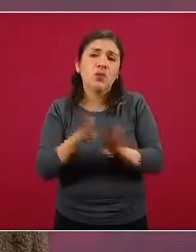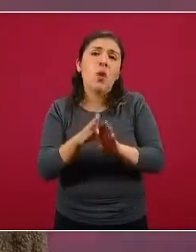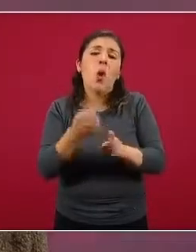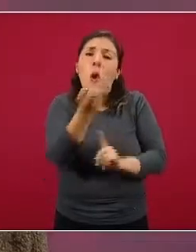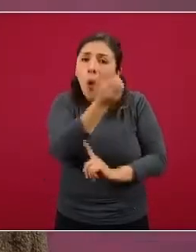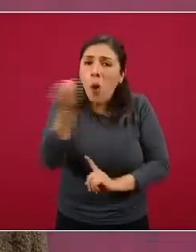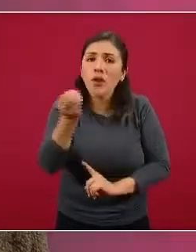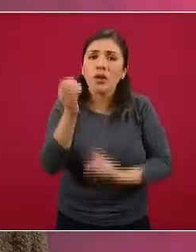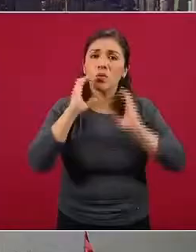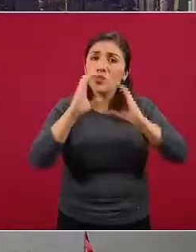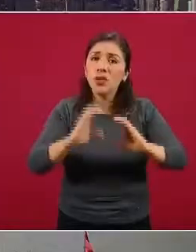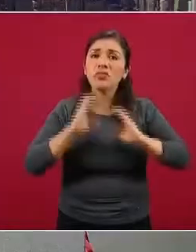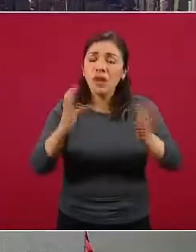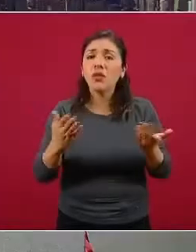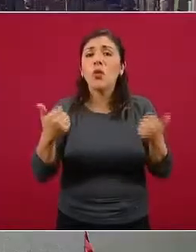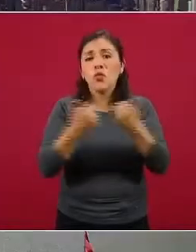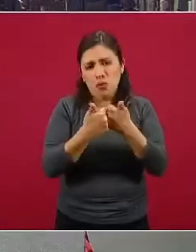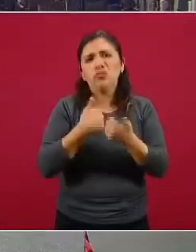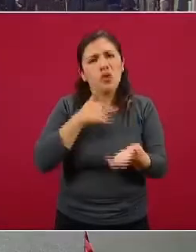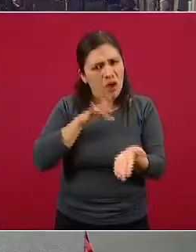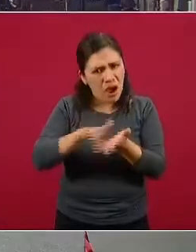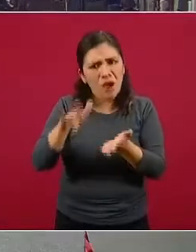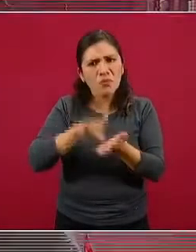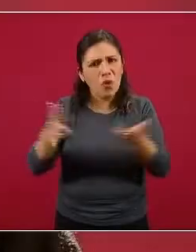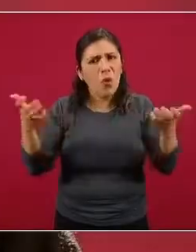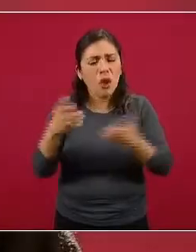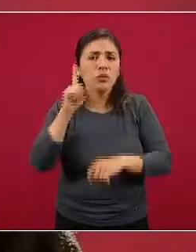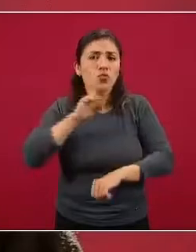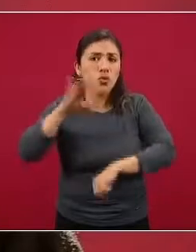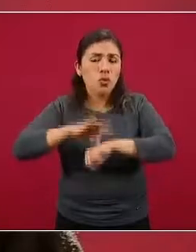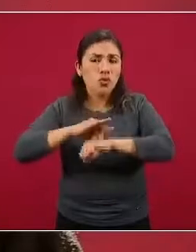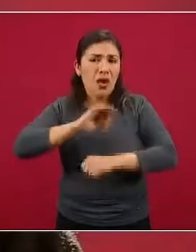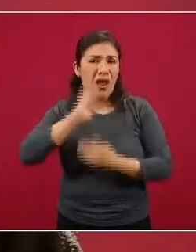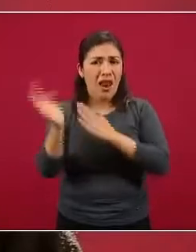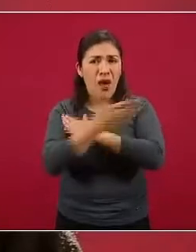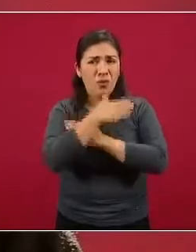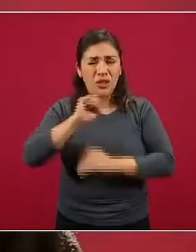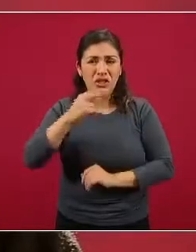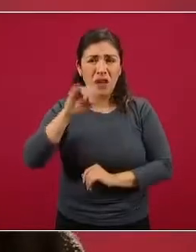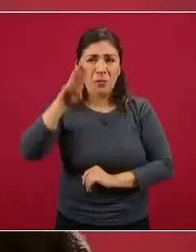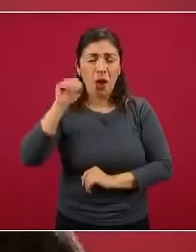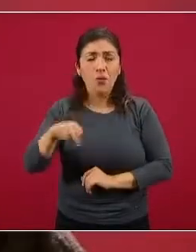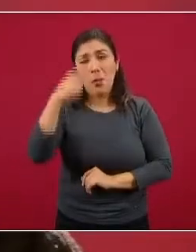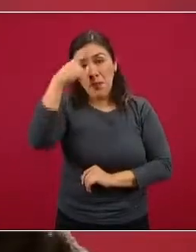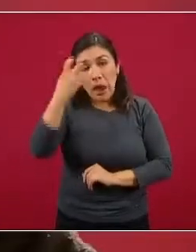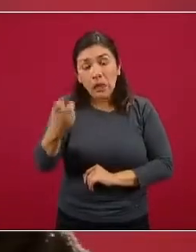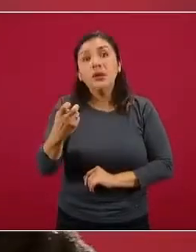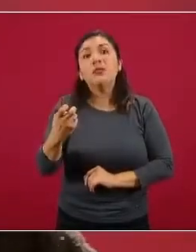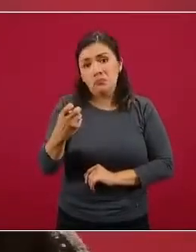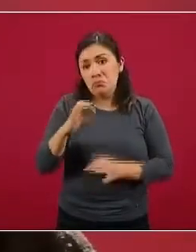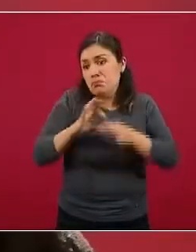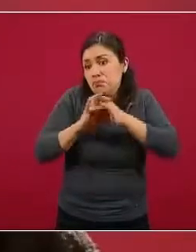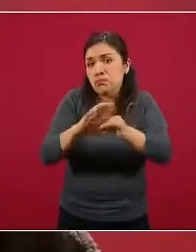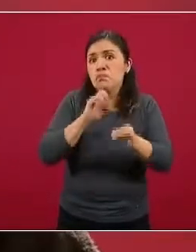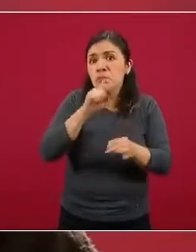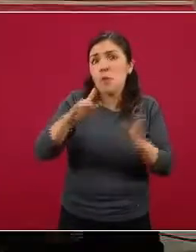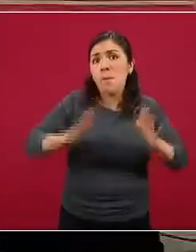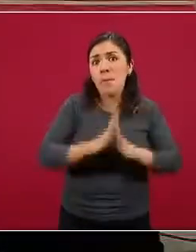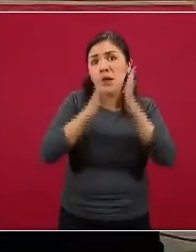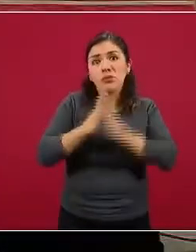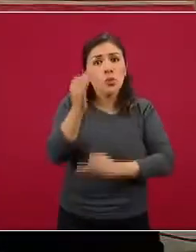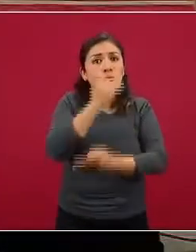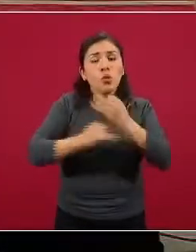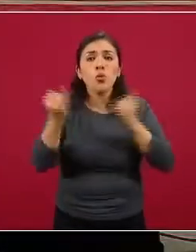regulación, y apoyamos lo que está haciendo la doctora Sheinbaum para mantener una participación social